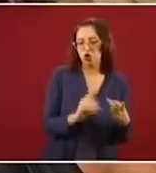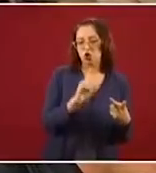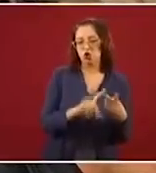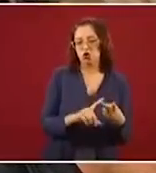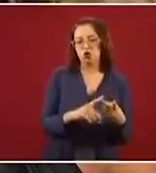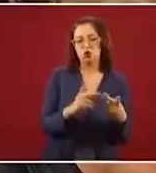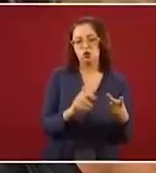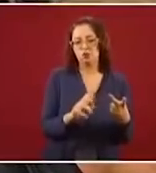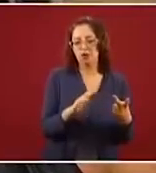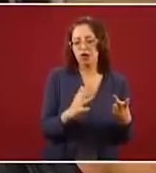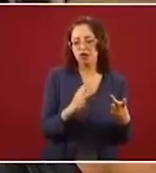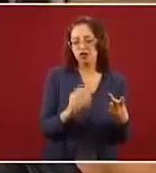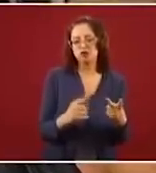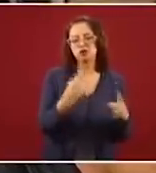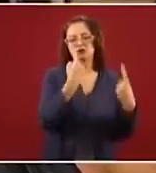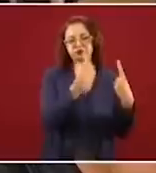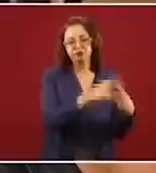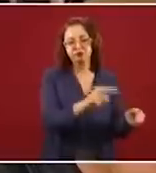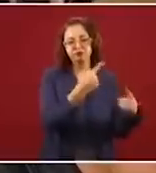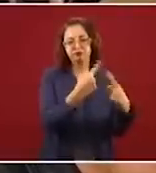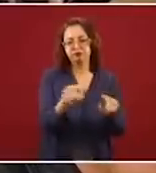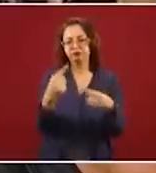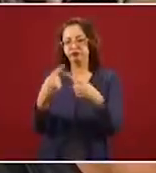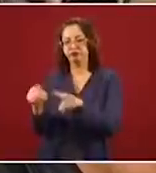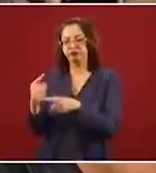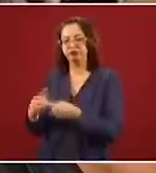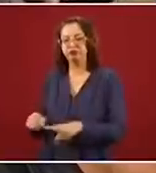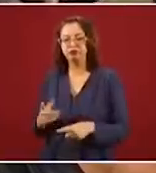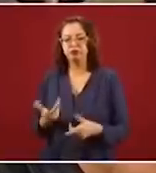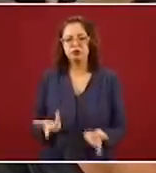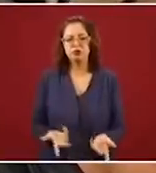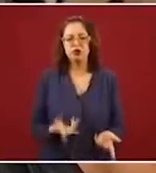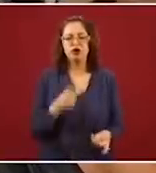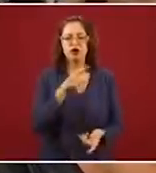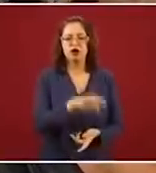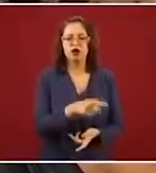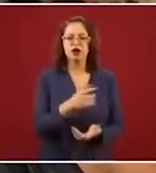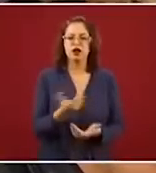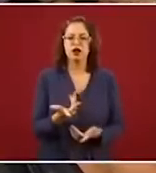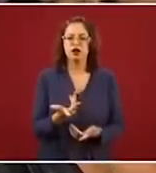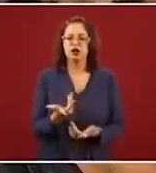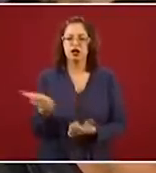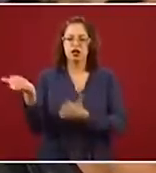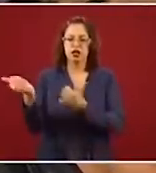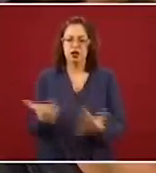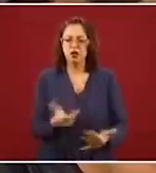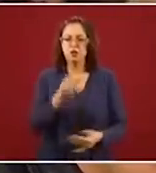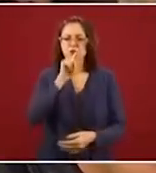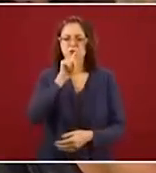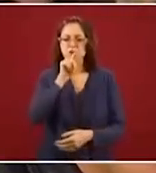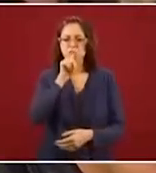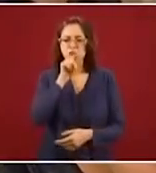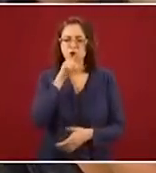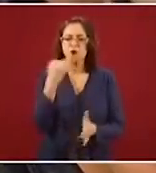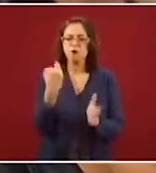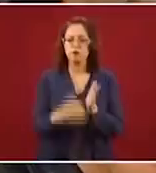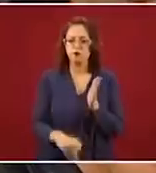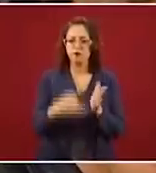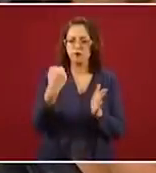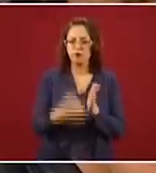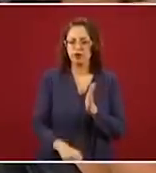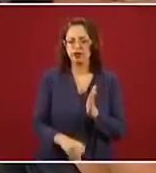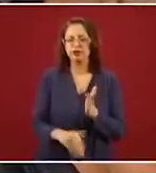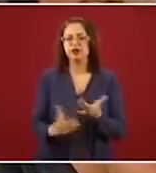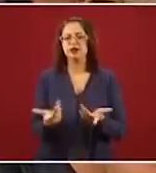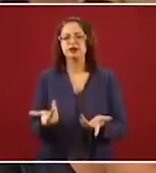que no se han liberado los cupos para importar y hay un déficit de producción y de